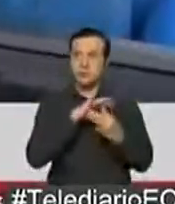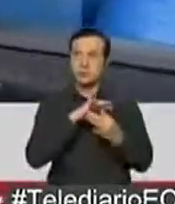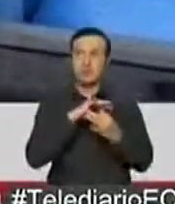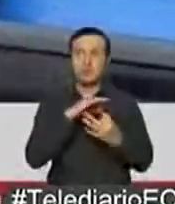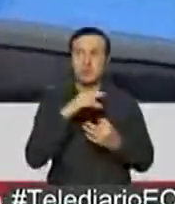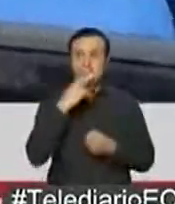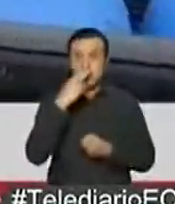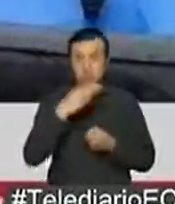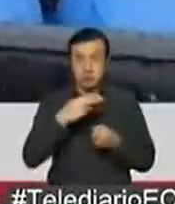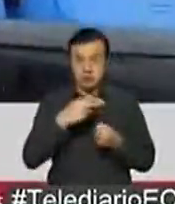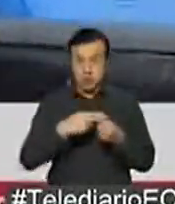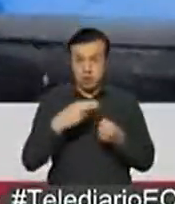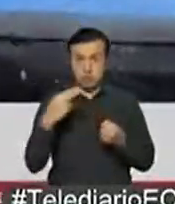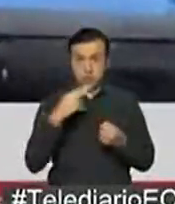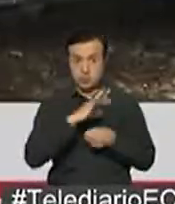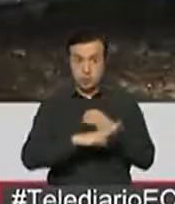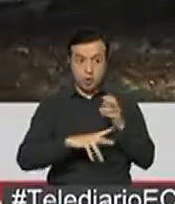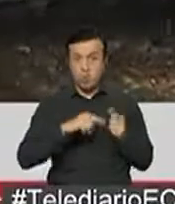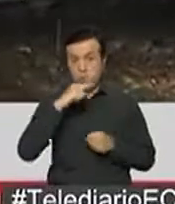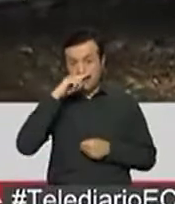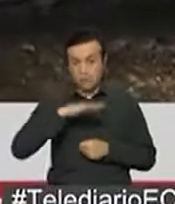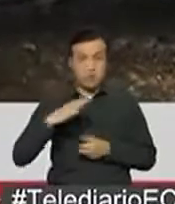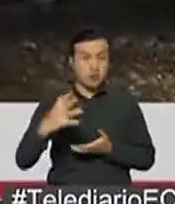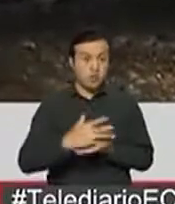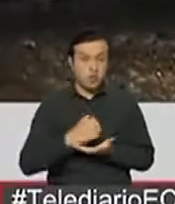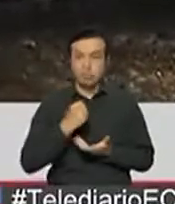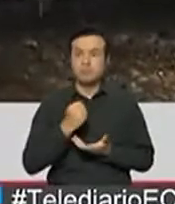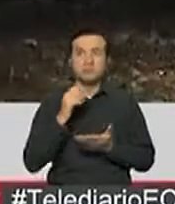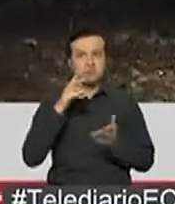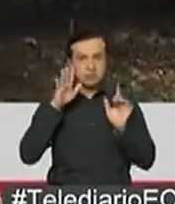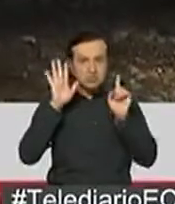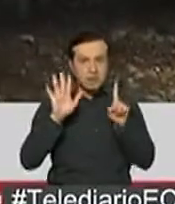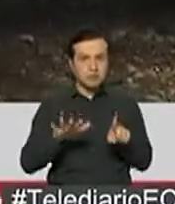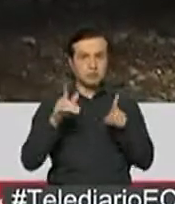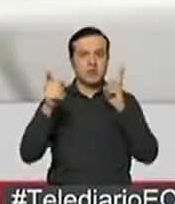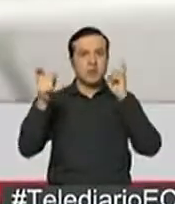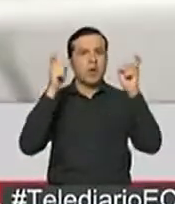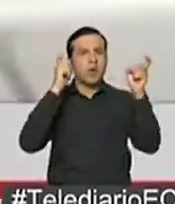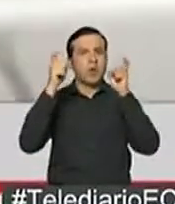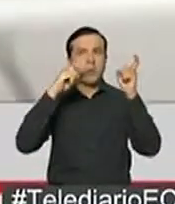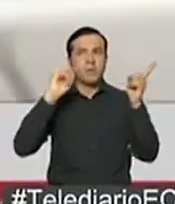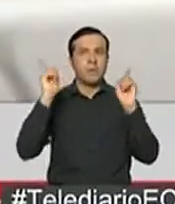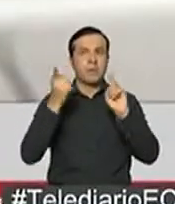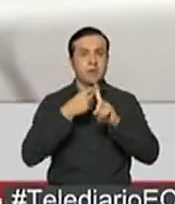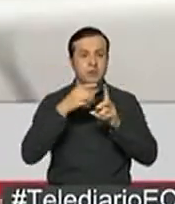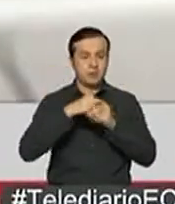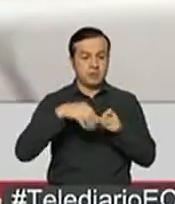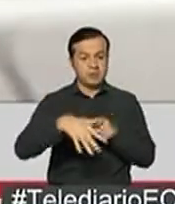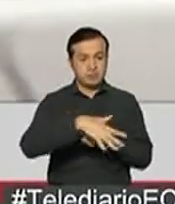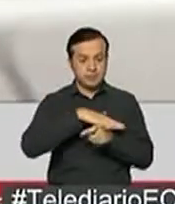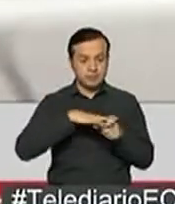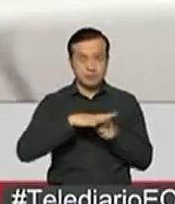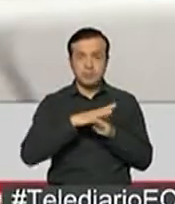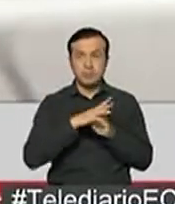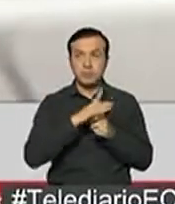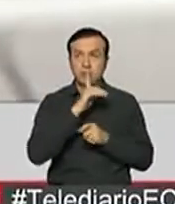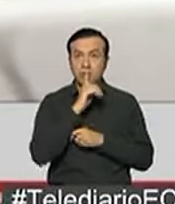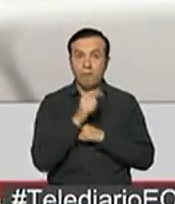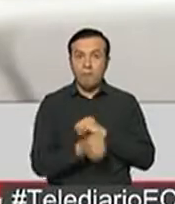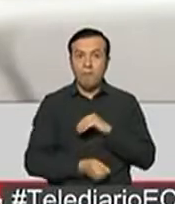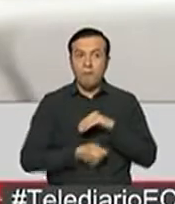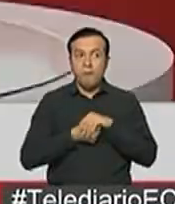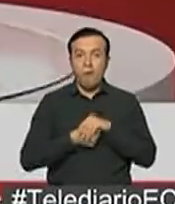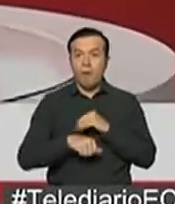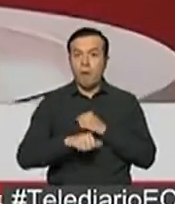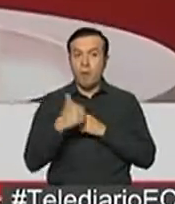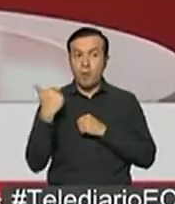en lo que va de este 2020 se han realizado 6.000 21 operaciones de control que primero internamente se puedan desviar estos recursos